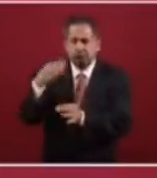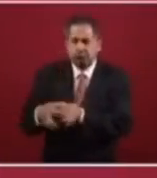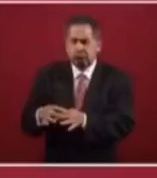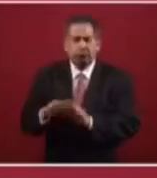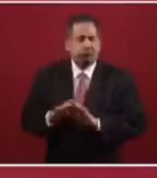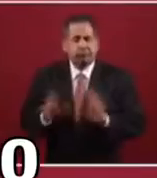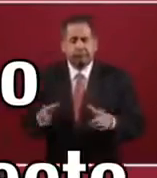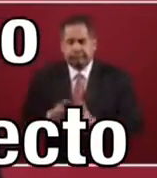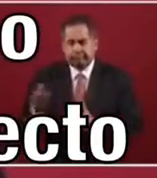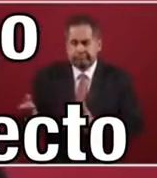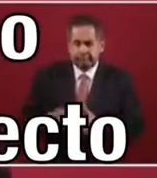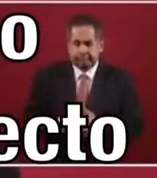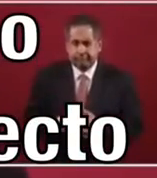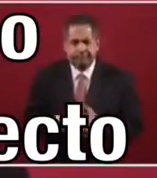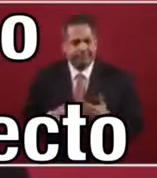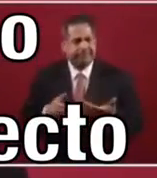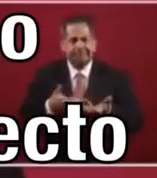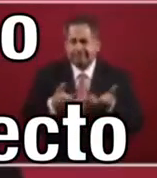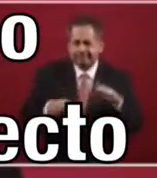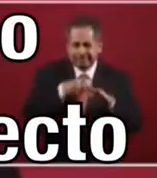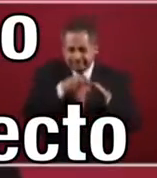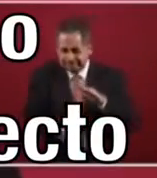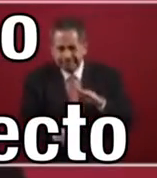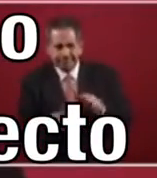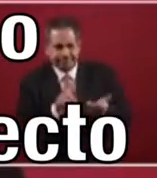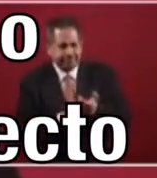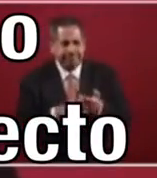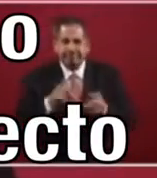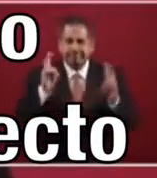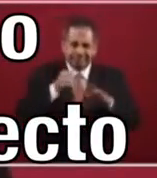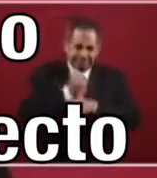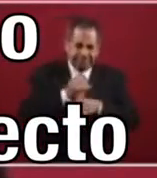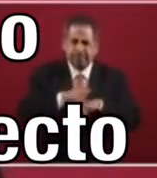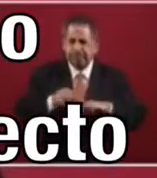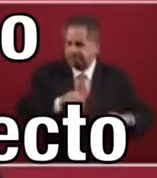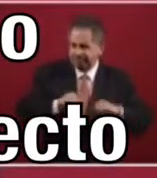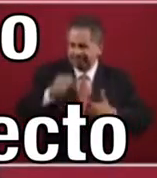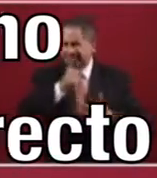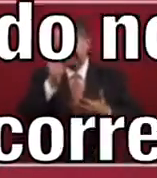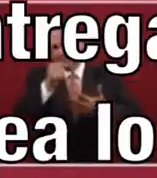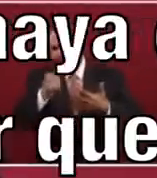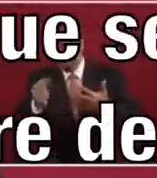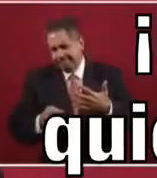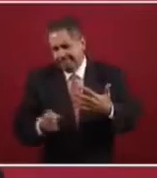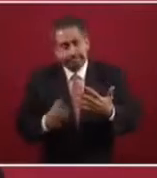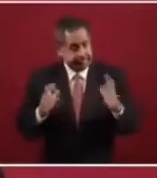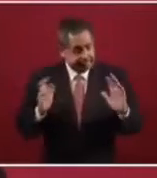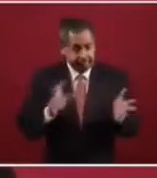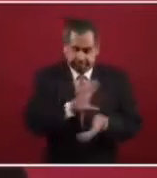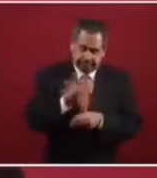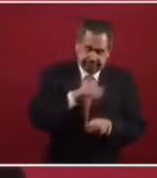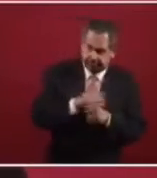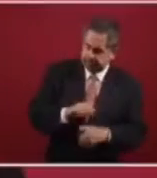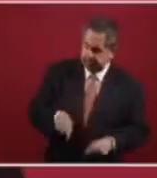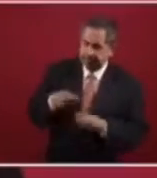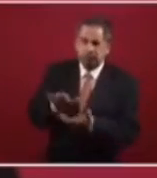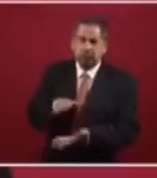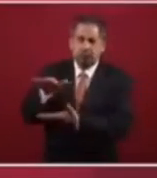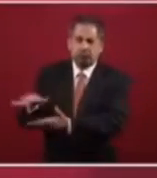entregó. Mecánica de suelos, sismología, todos los estudios que se tuvieron que realizar están